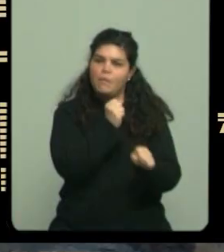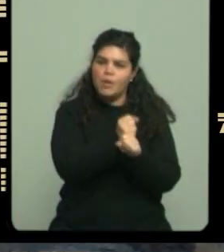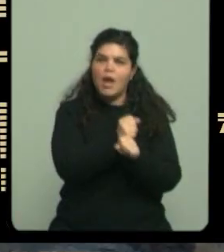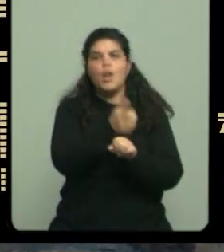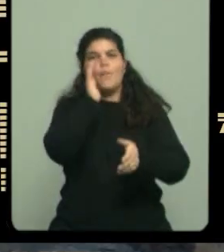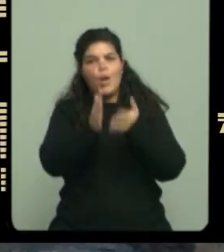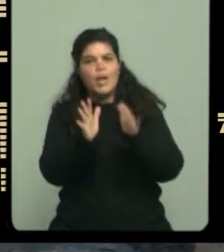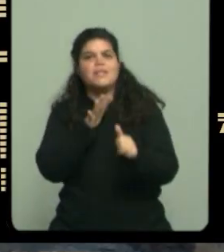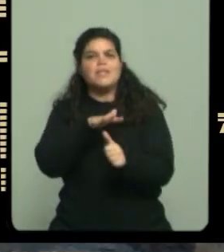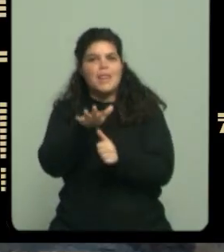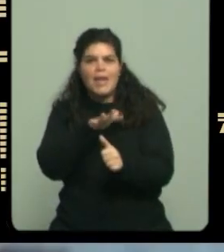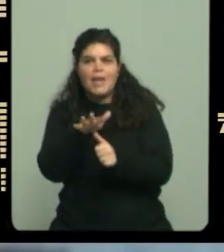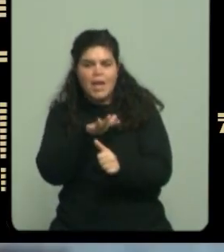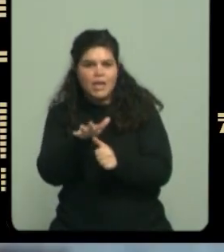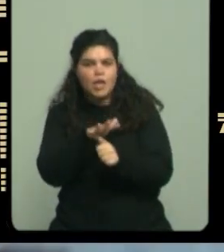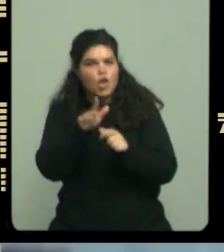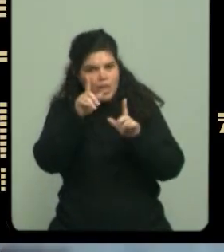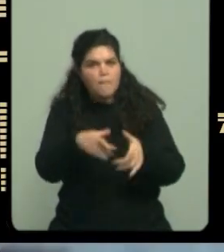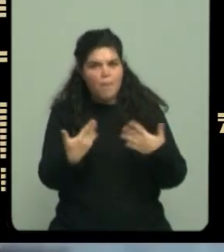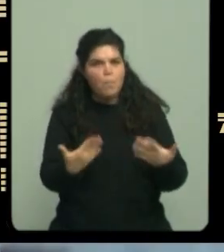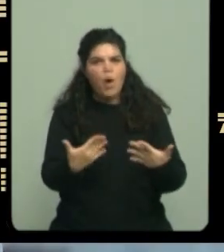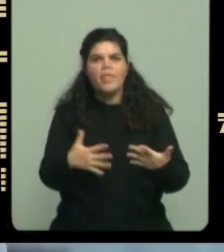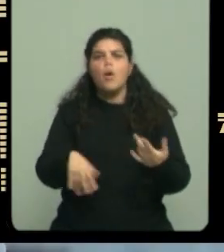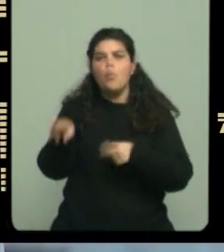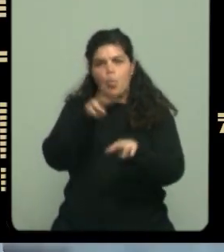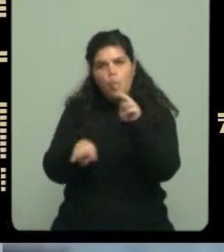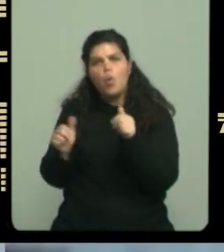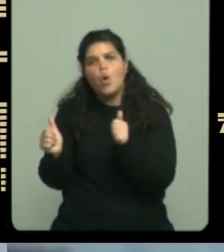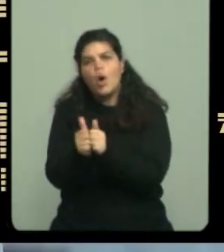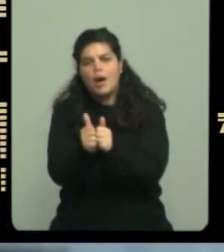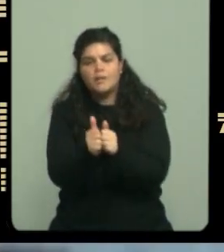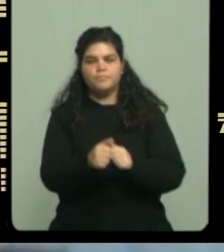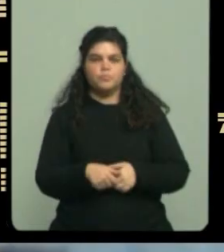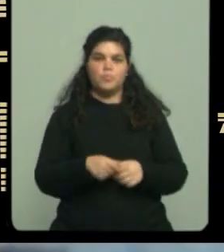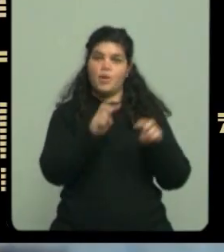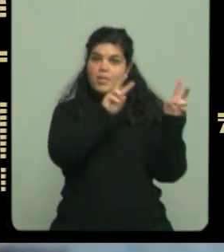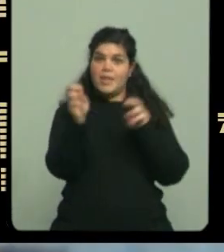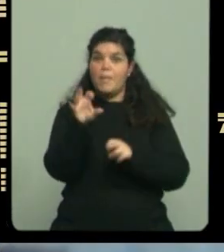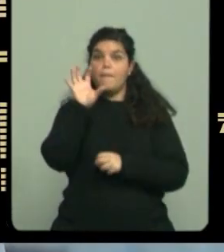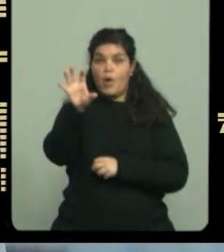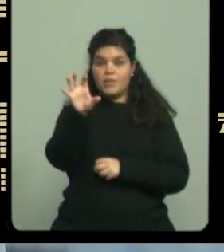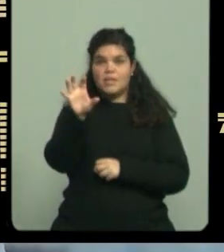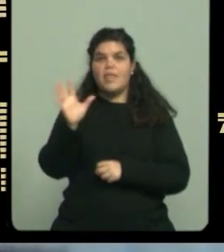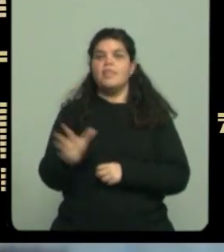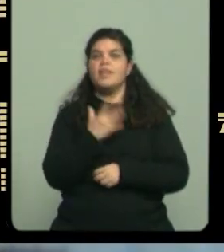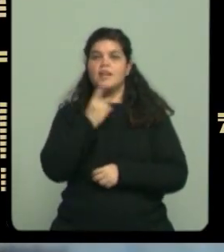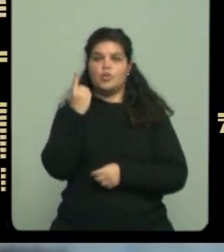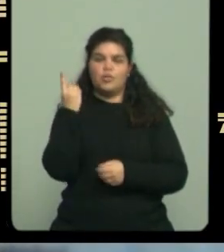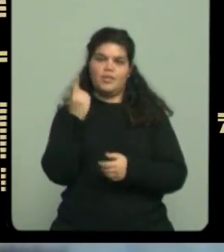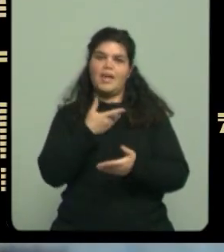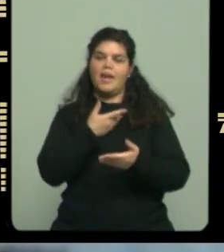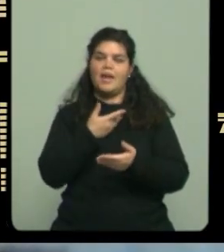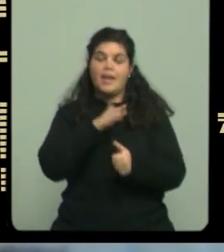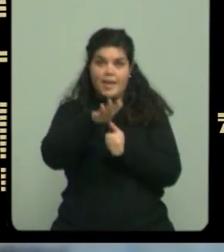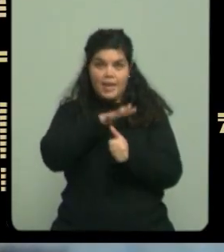van a encontrar respuestas fuera de lo que es el ámbito universitario, ¿no? Bien, en el ámbito de lo que es provincia está la Dirección de Género y